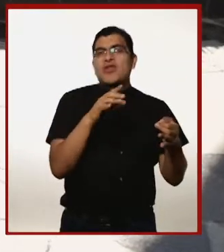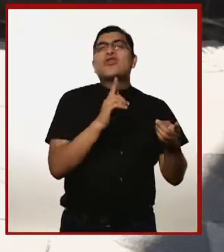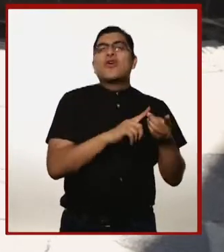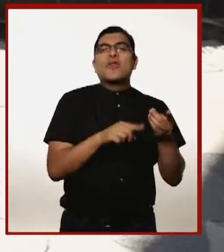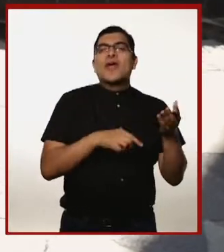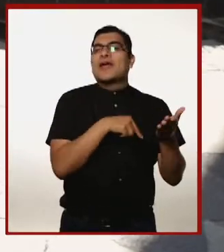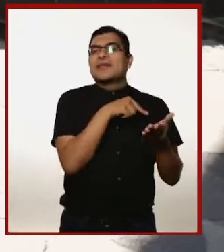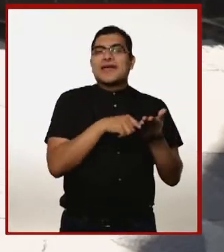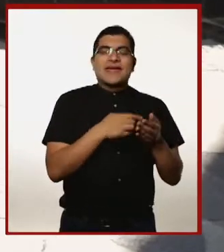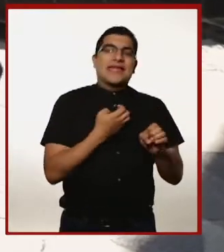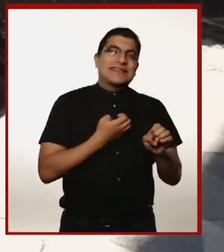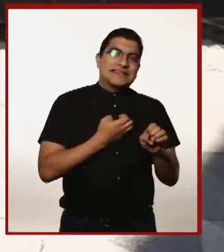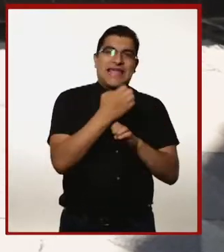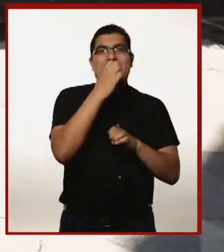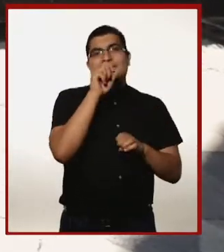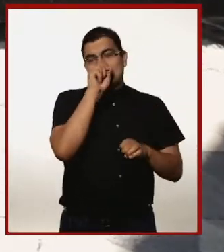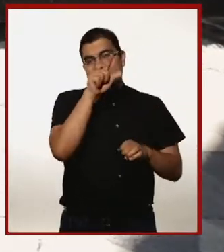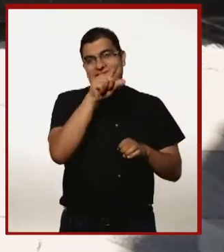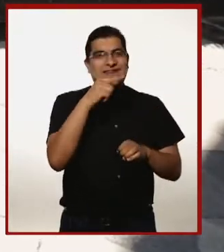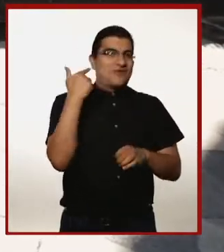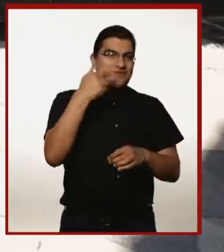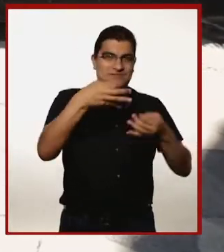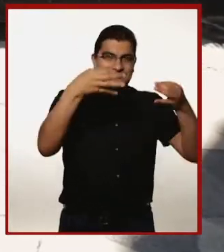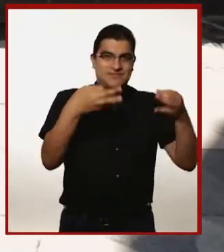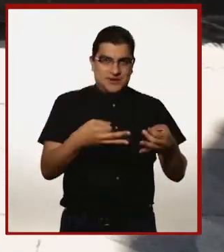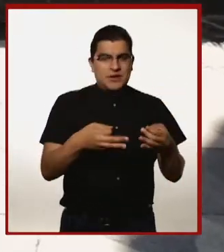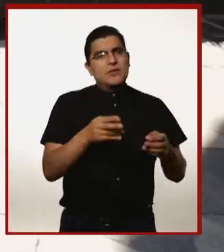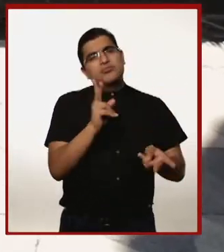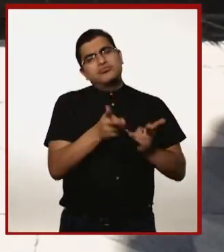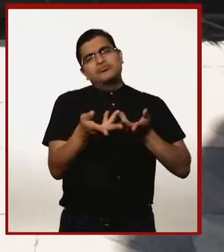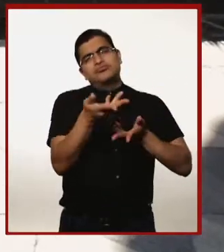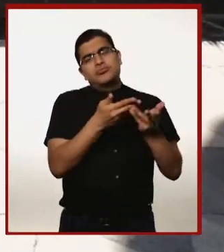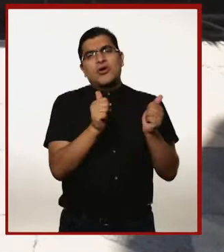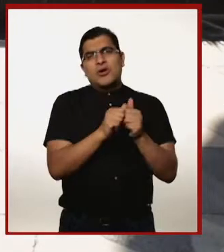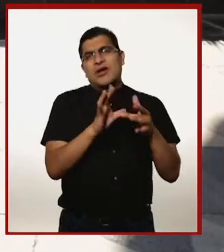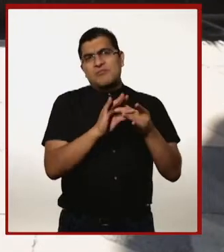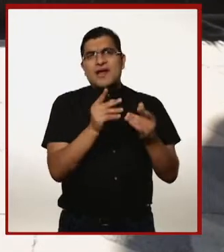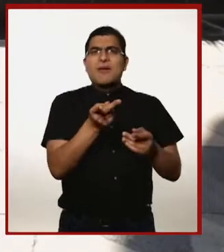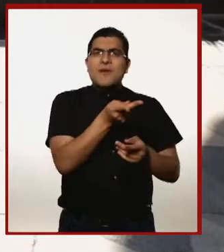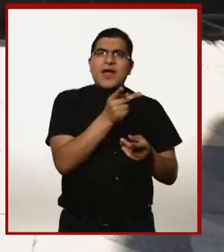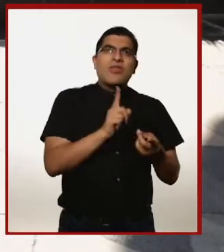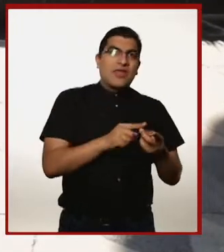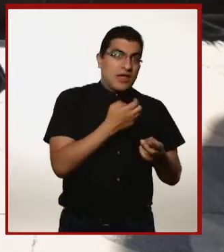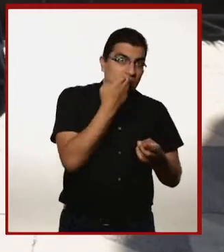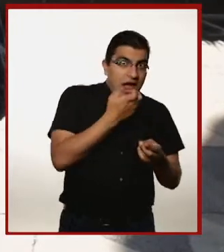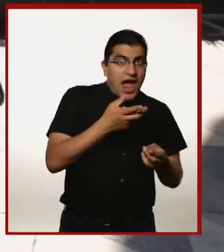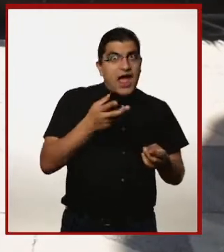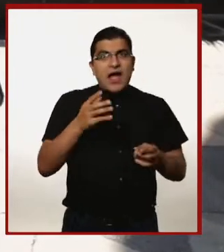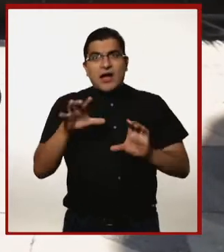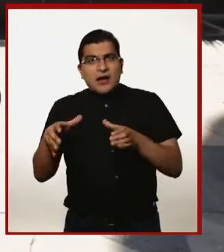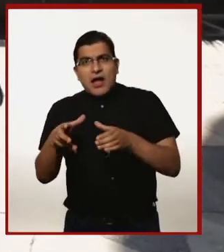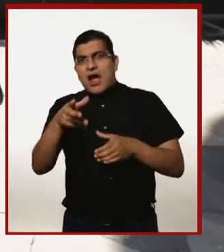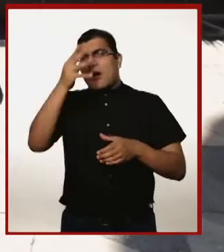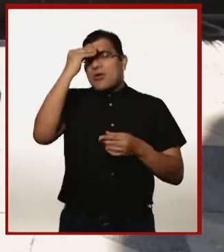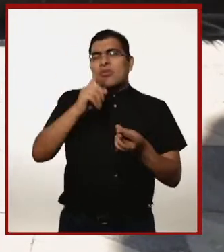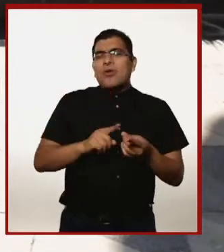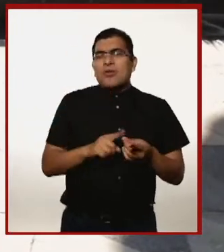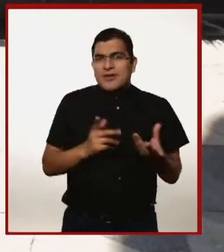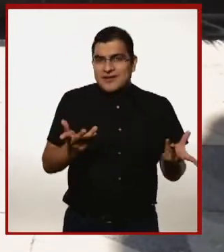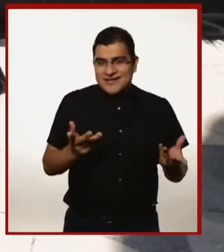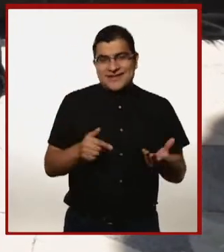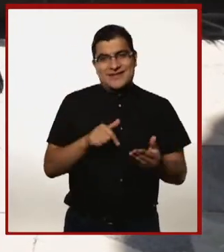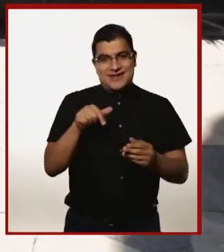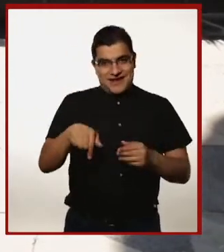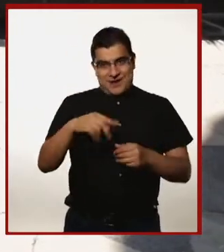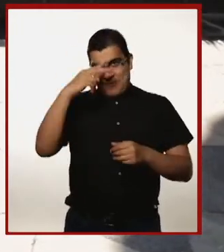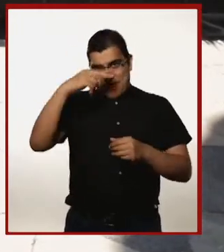y Tecnológicos del Estado de Jalisco. Con ella platicaremos para intentar resolver este dilema. Conoceremos qué